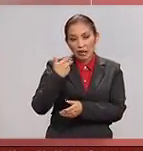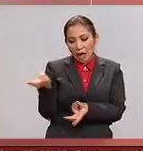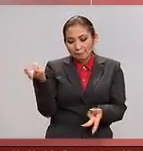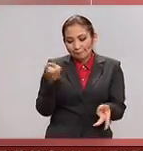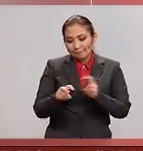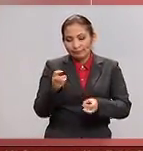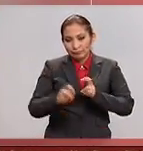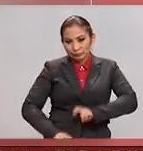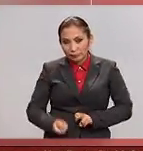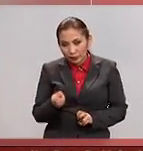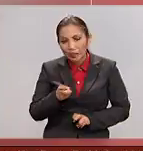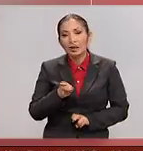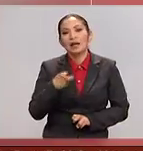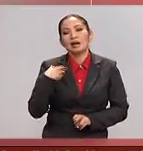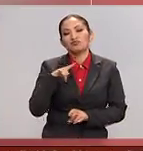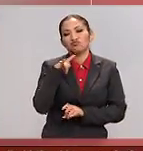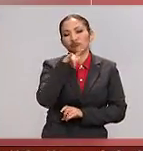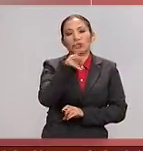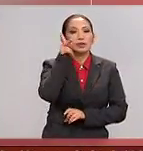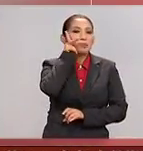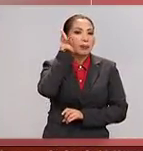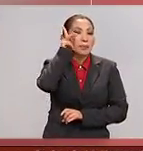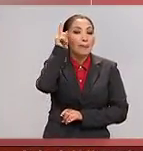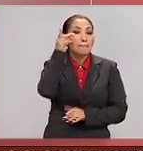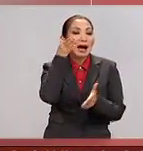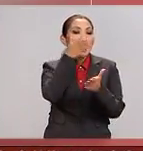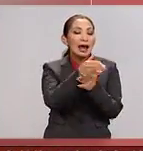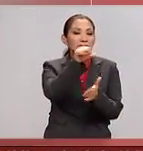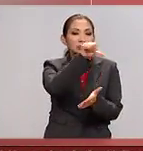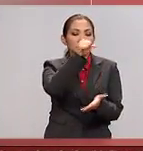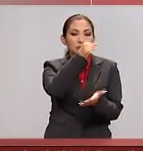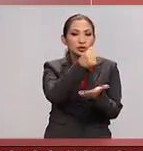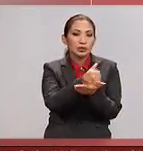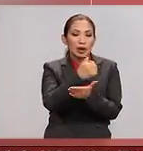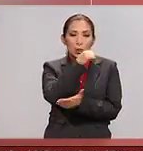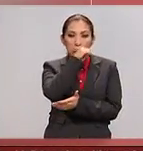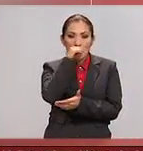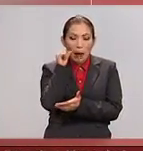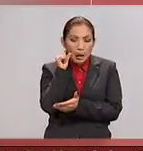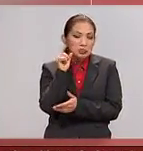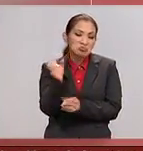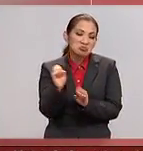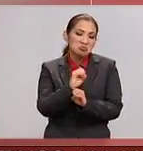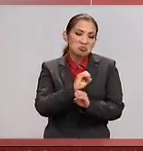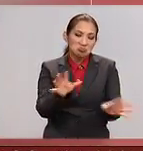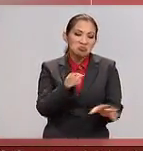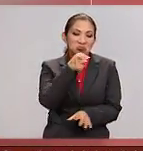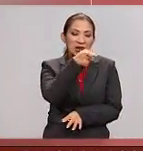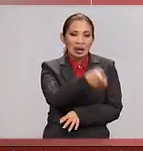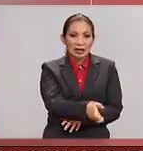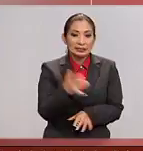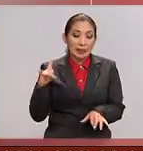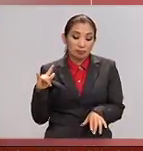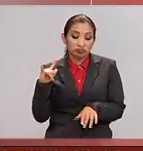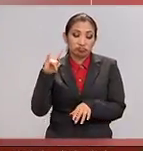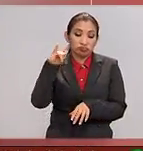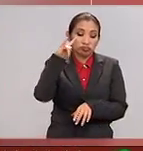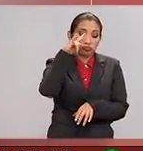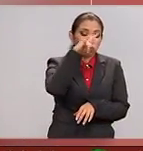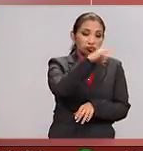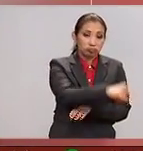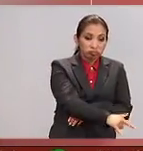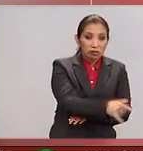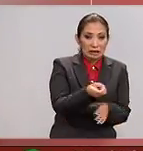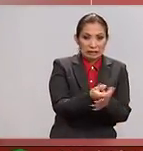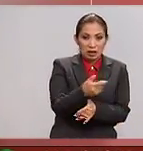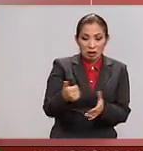el avión con el Papa Francisco con destino a Ciudad Juárez. A pesar de que obviamente este vuelo y esta